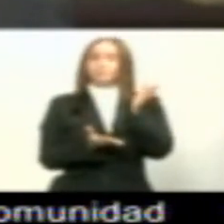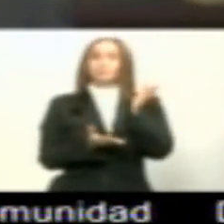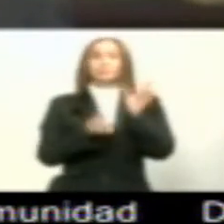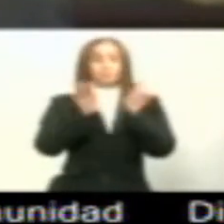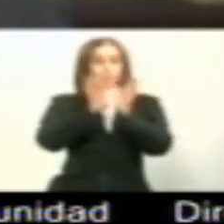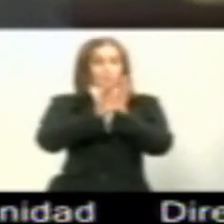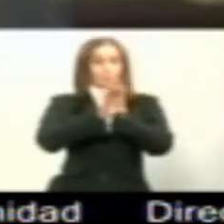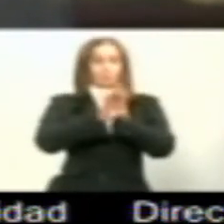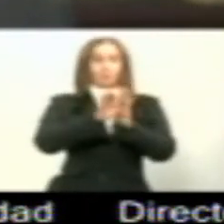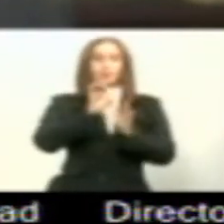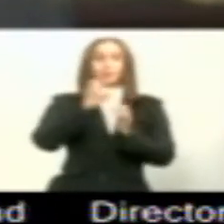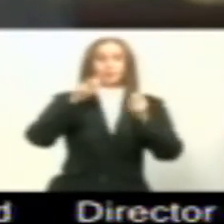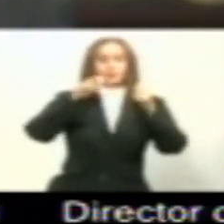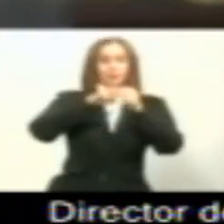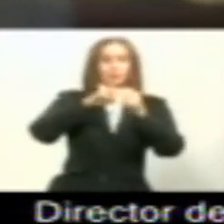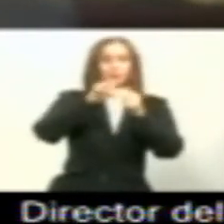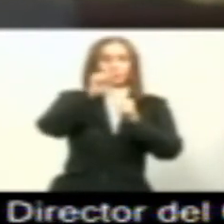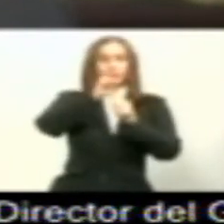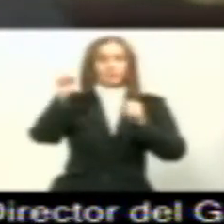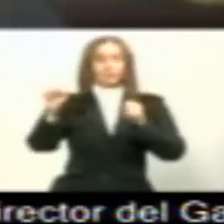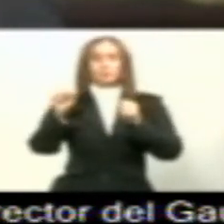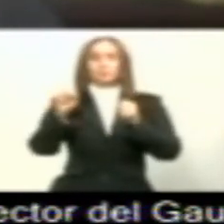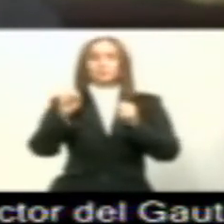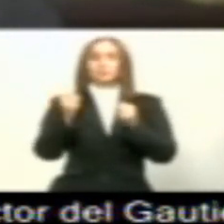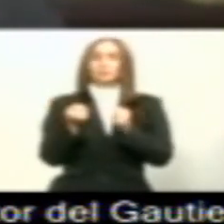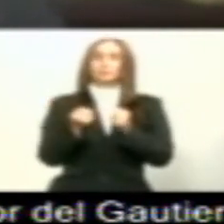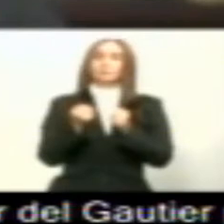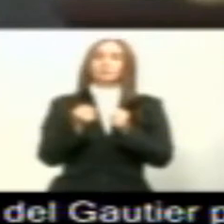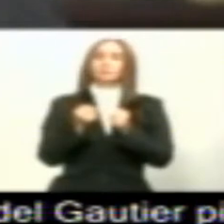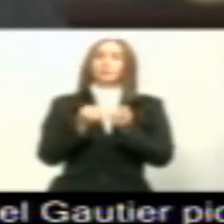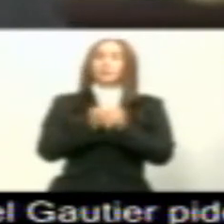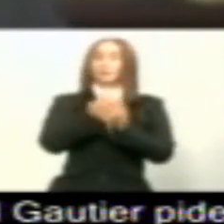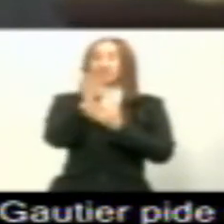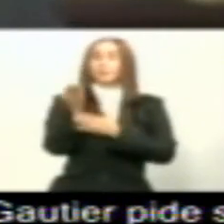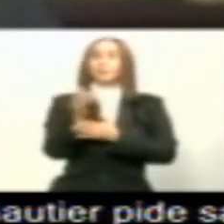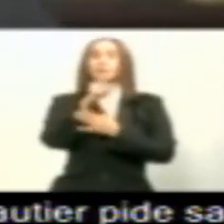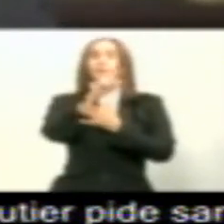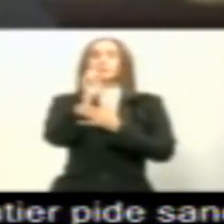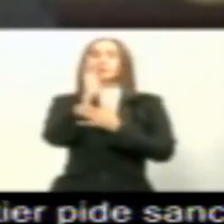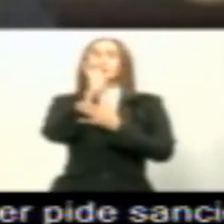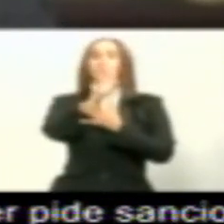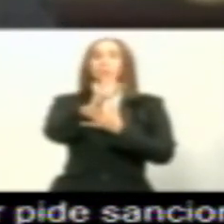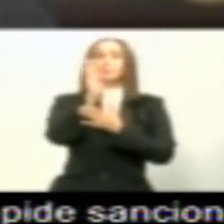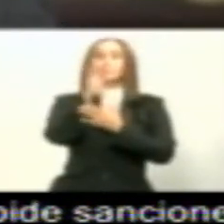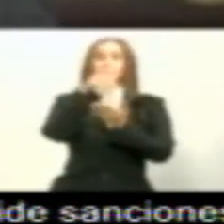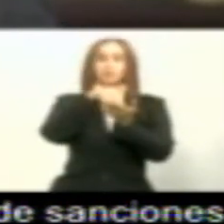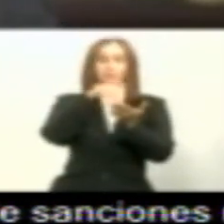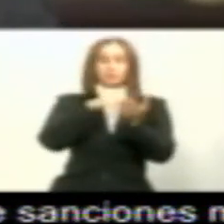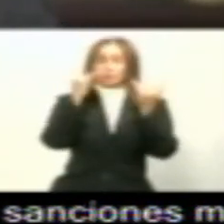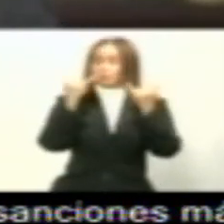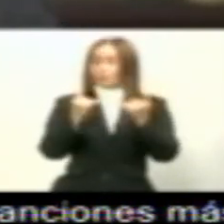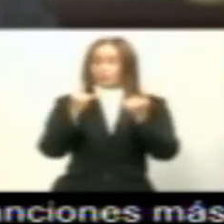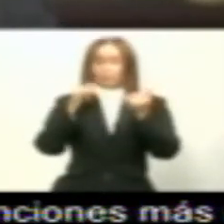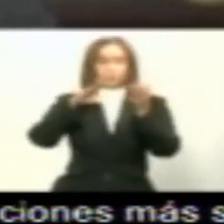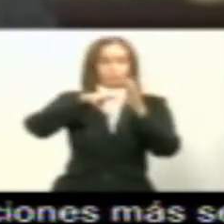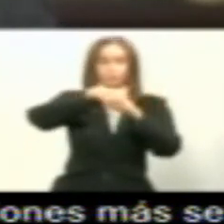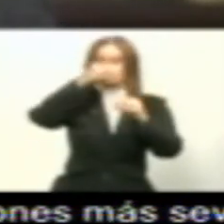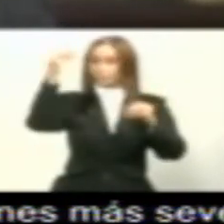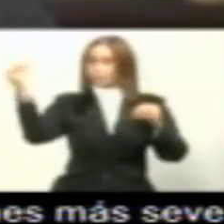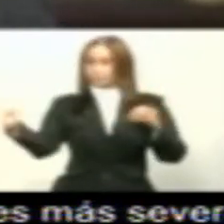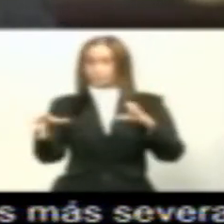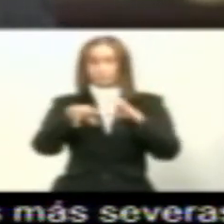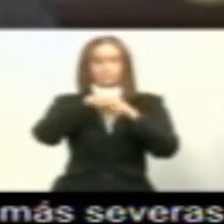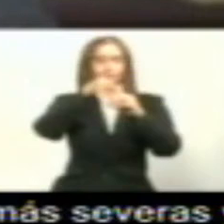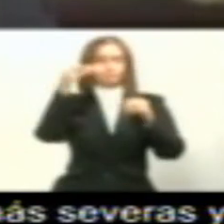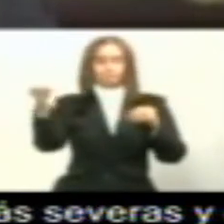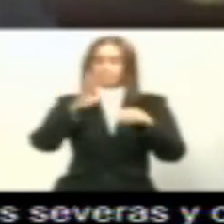EDESUR en marzo fue de 177 personas y todo eso se desmontó para octubre y se ha desmontado